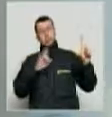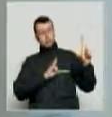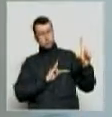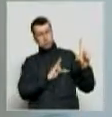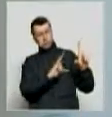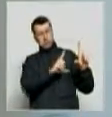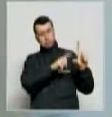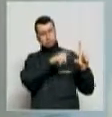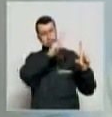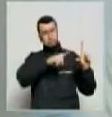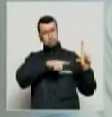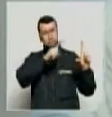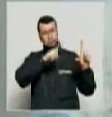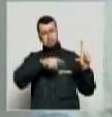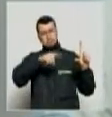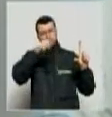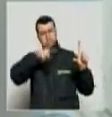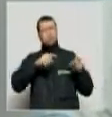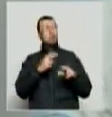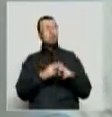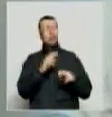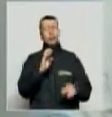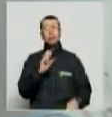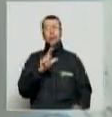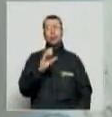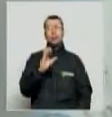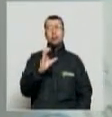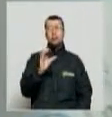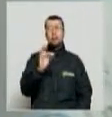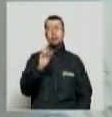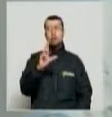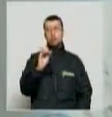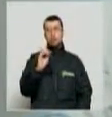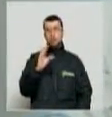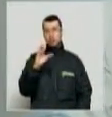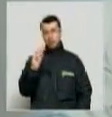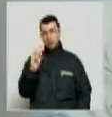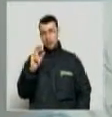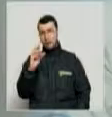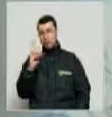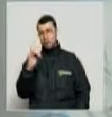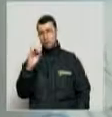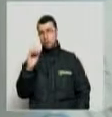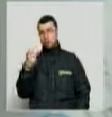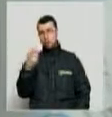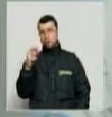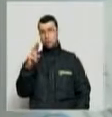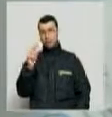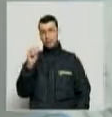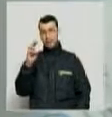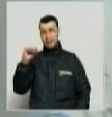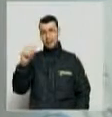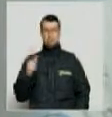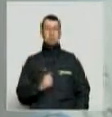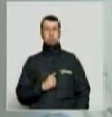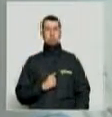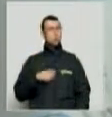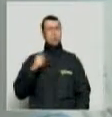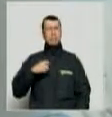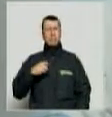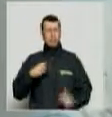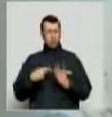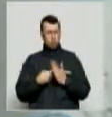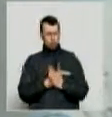El electrocardiograma es una prueba eléctrica del corazón en el cual, sin invadir al paciente, sin necesidad de agujas, sin